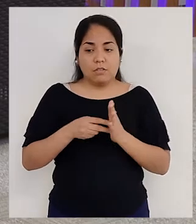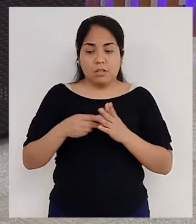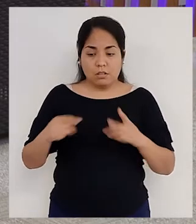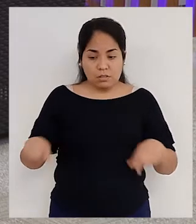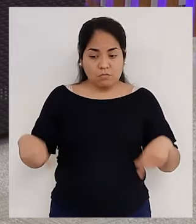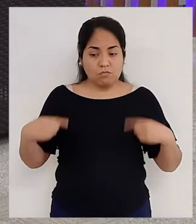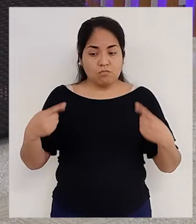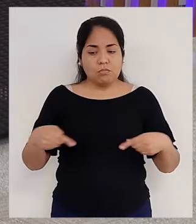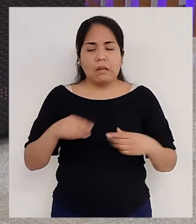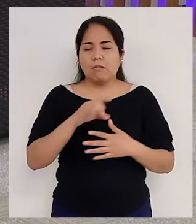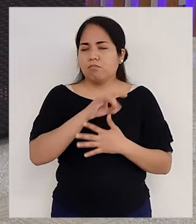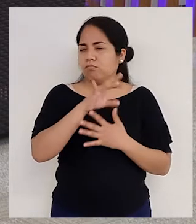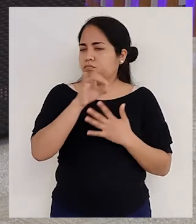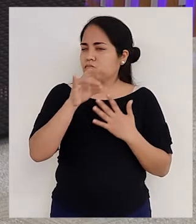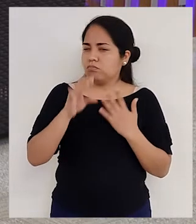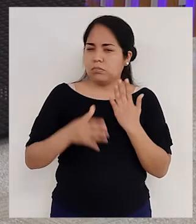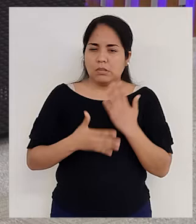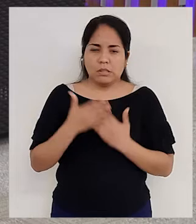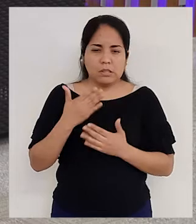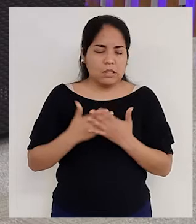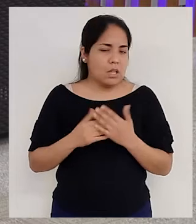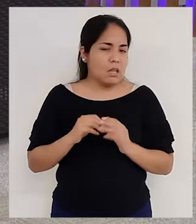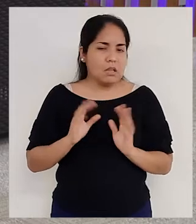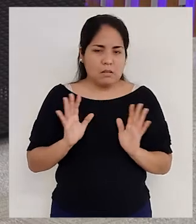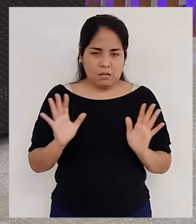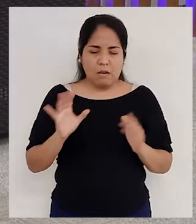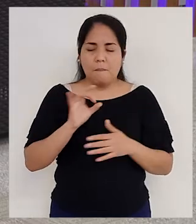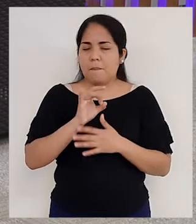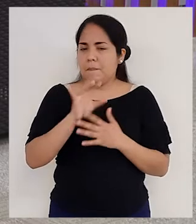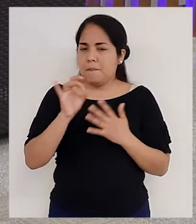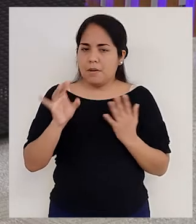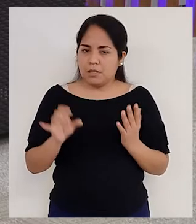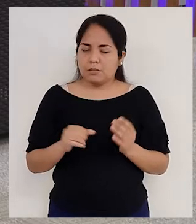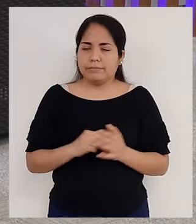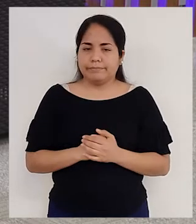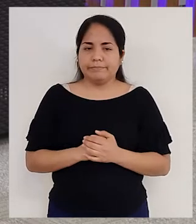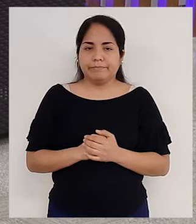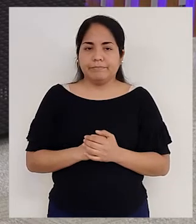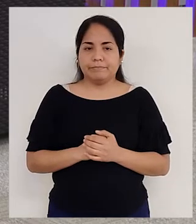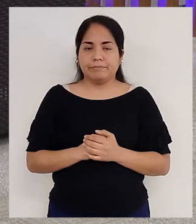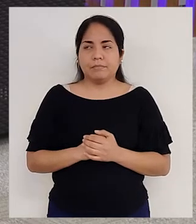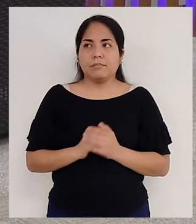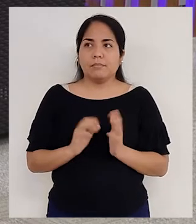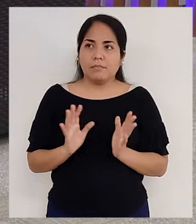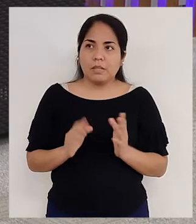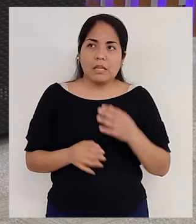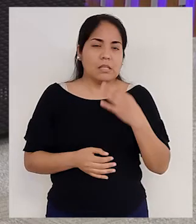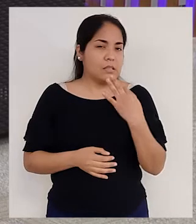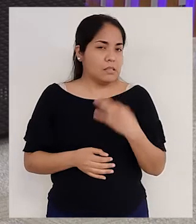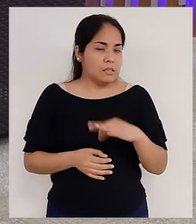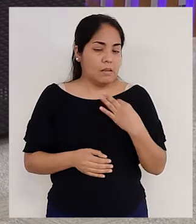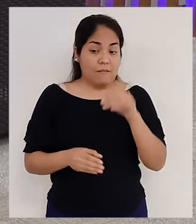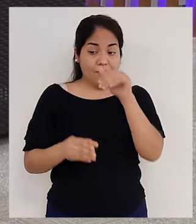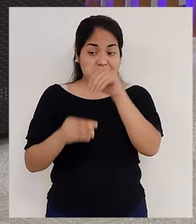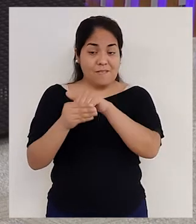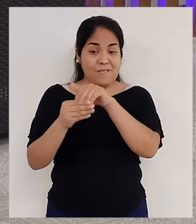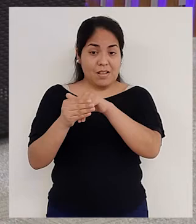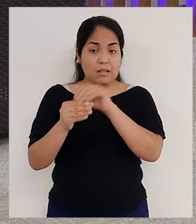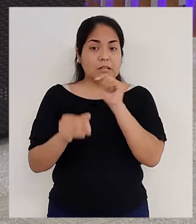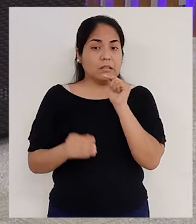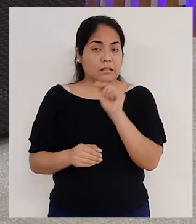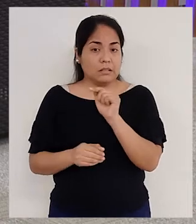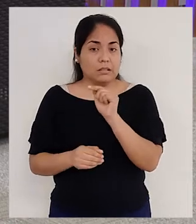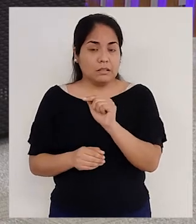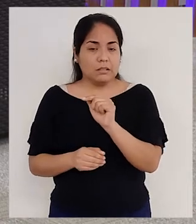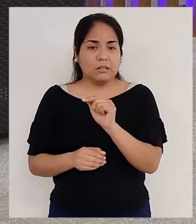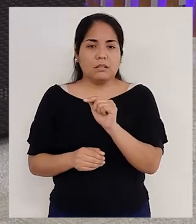no solamente estamos hablando de silla de ruedas, tenemos una serie de discapacidades que no son atendidas por las empresas. Normalmente, siempre en